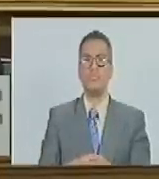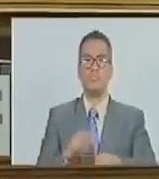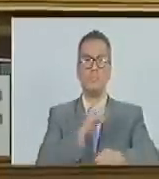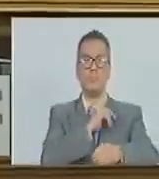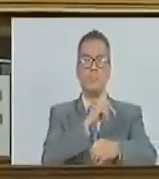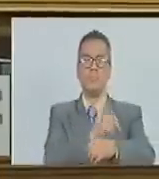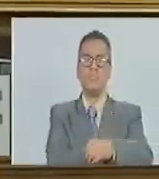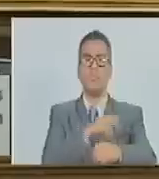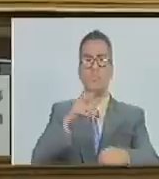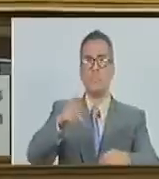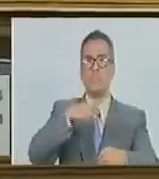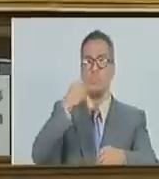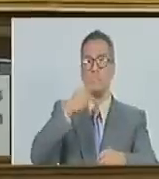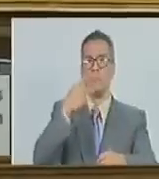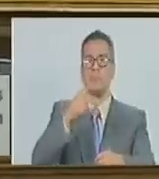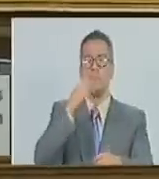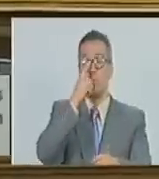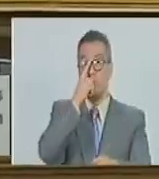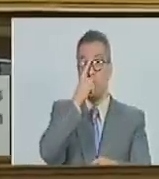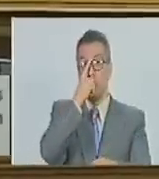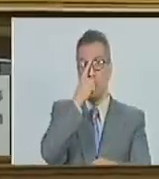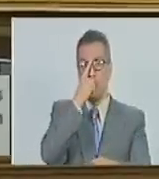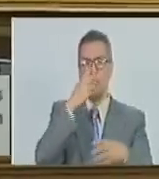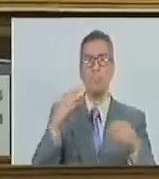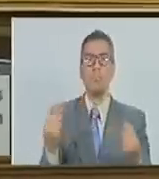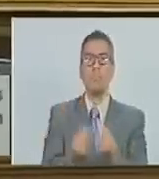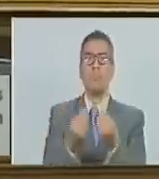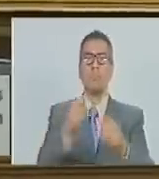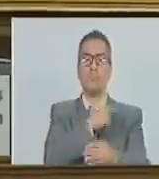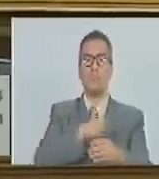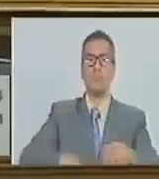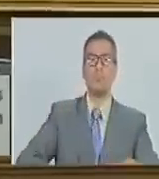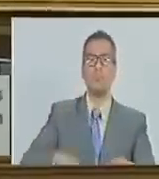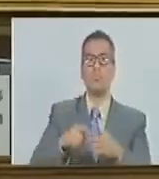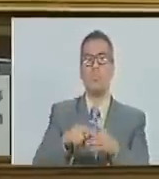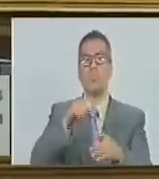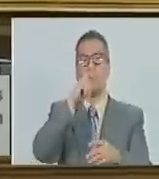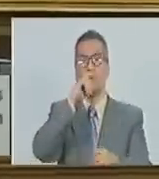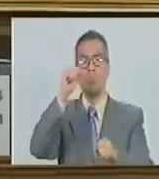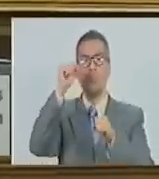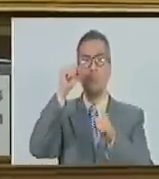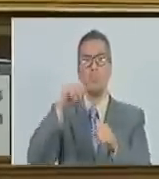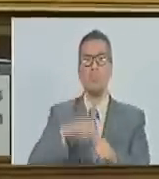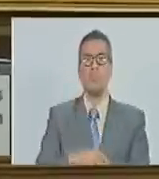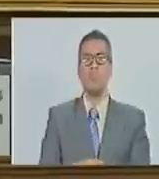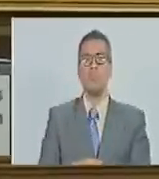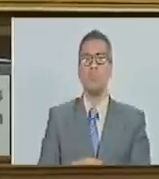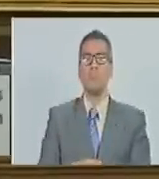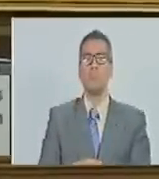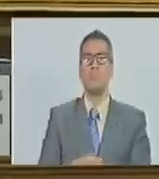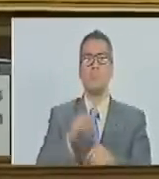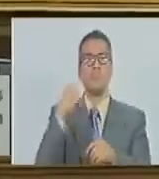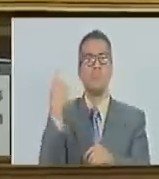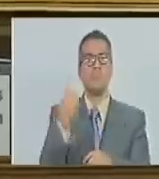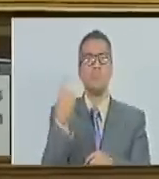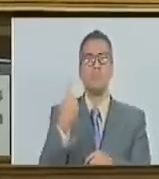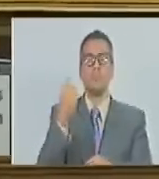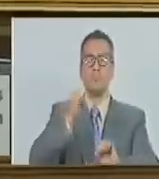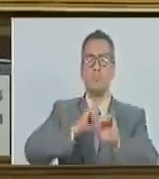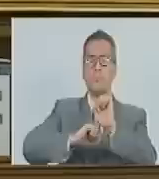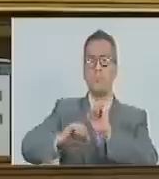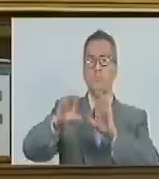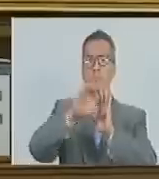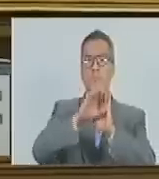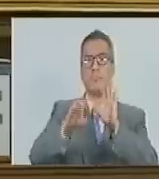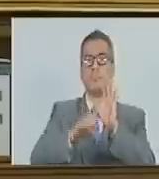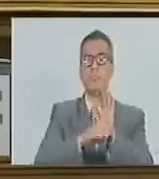fuerzas políticas que acompañan al presidente Nicolás Maduro para no solamente defender la